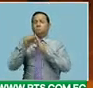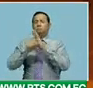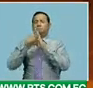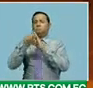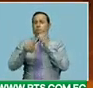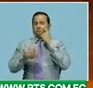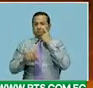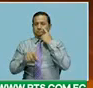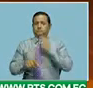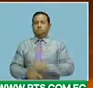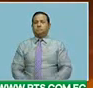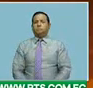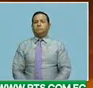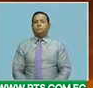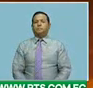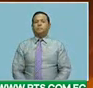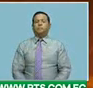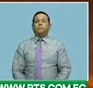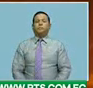de Julio César Saona.